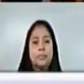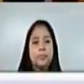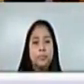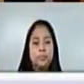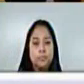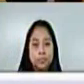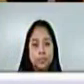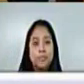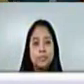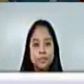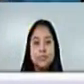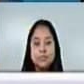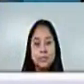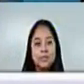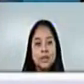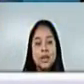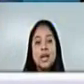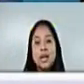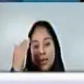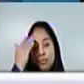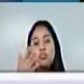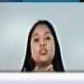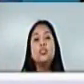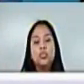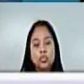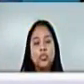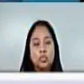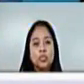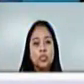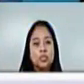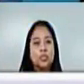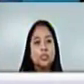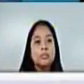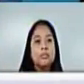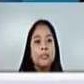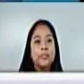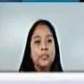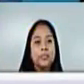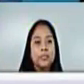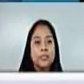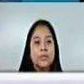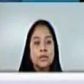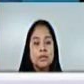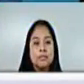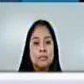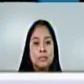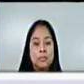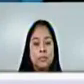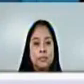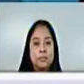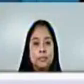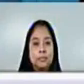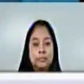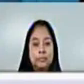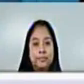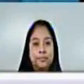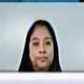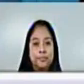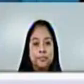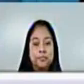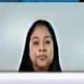Pues nos da mucho gusto estar en la